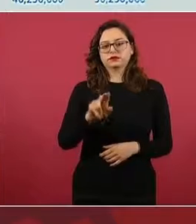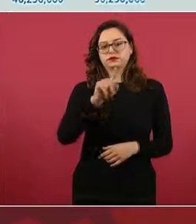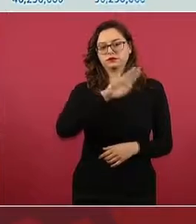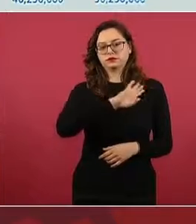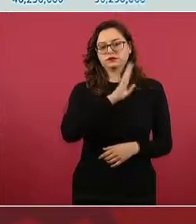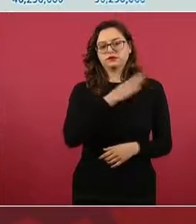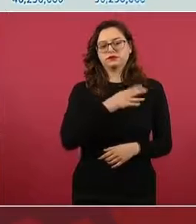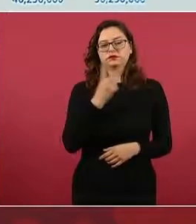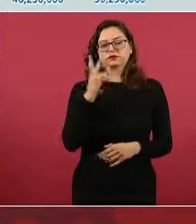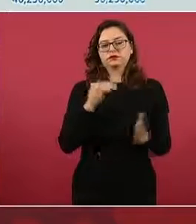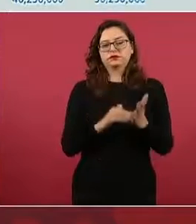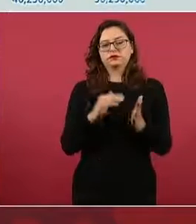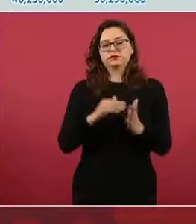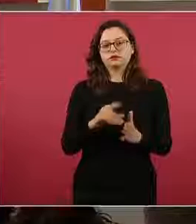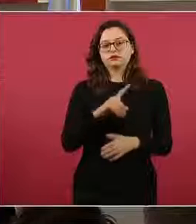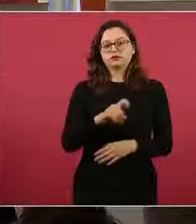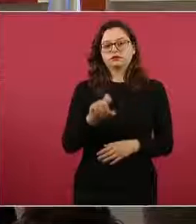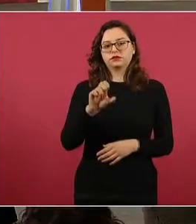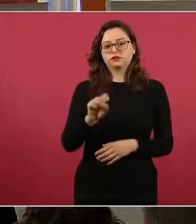2.166.000.